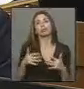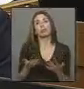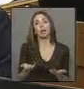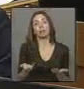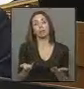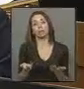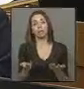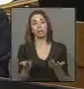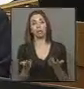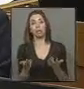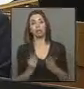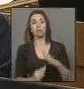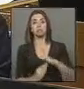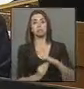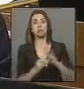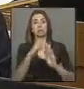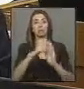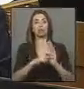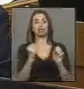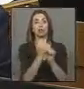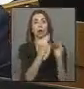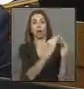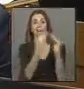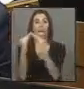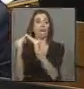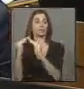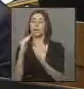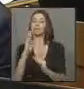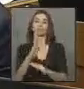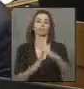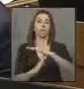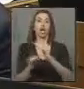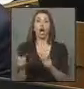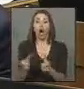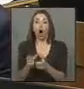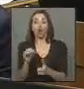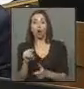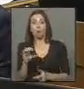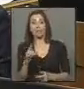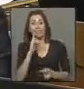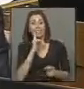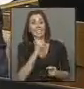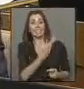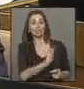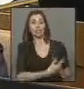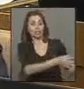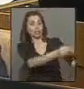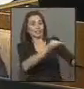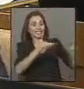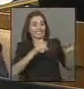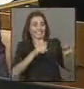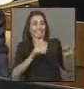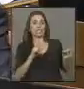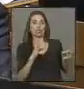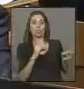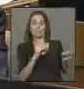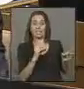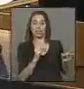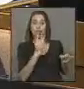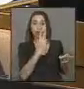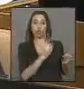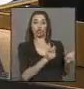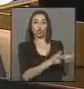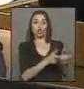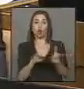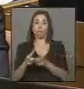que también hoy día tiene paralizado proyectos habitacionales, porque cuando hay comités que tienen incluso subsidio en la mano, como es el caso de dos